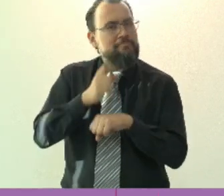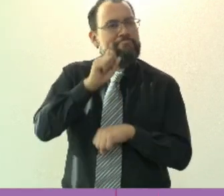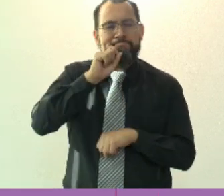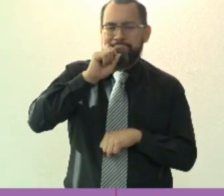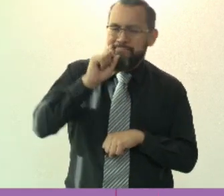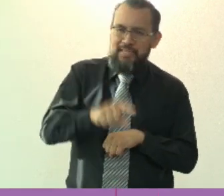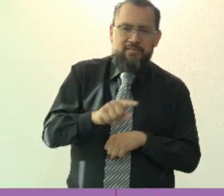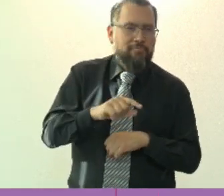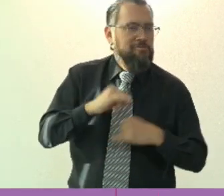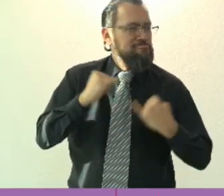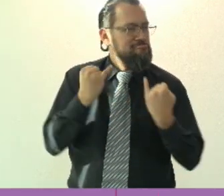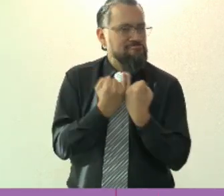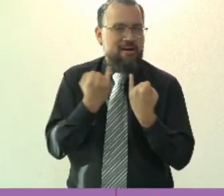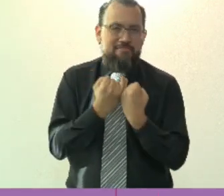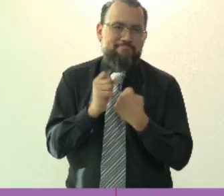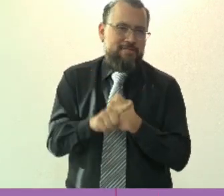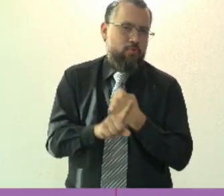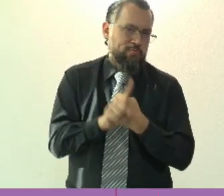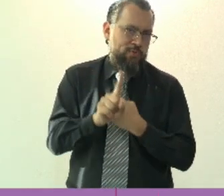económico es exactamente lo mismo.